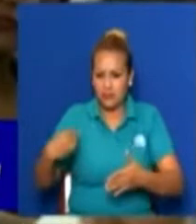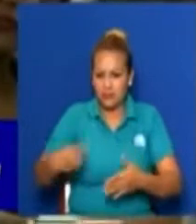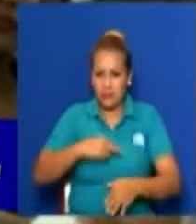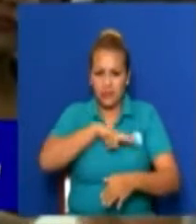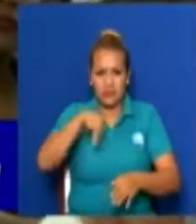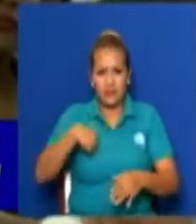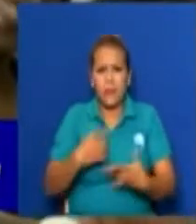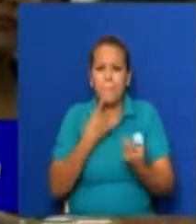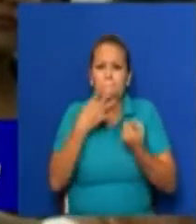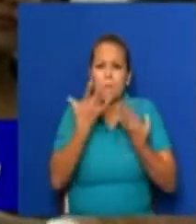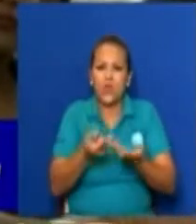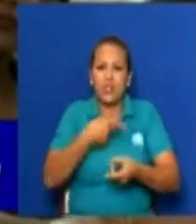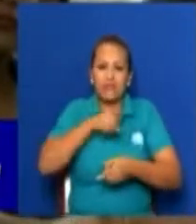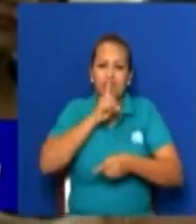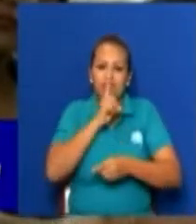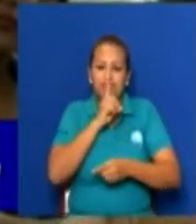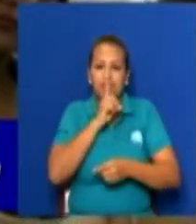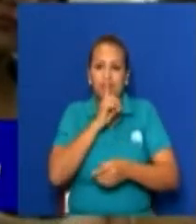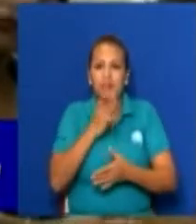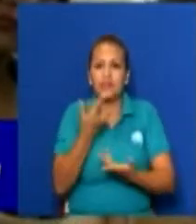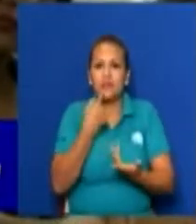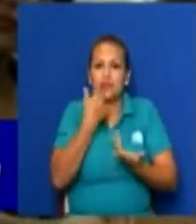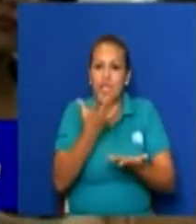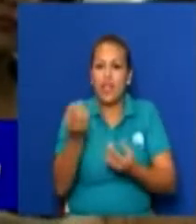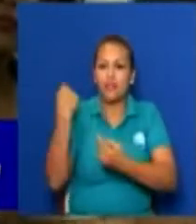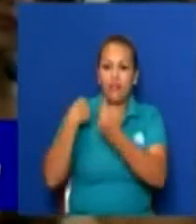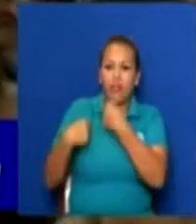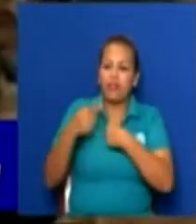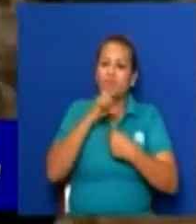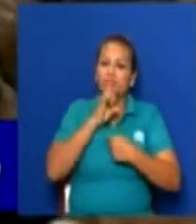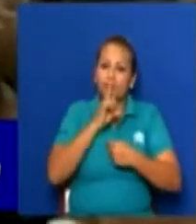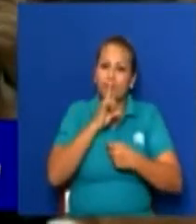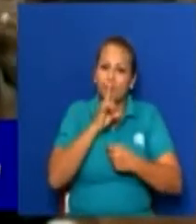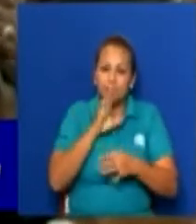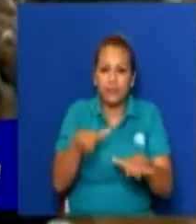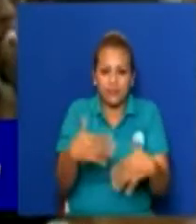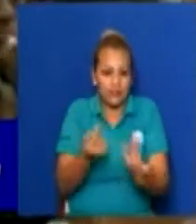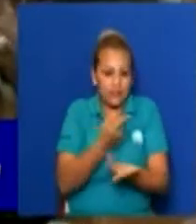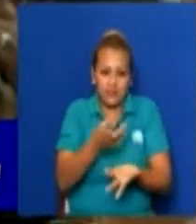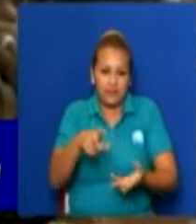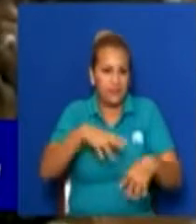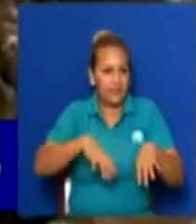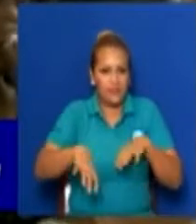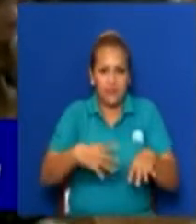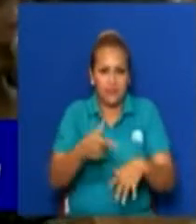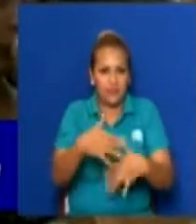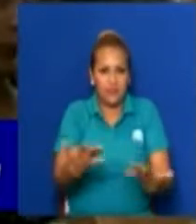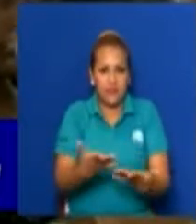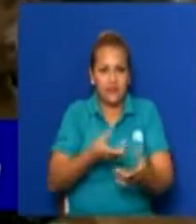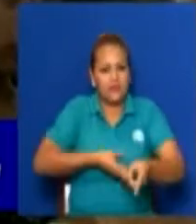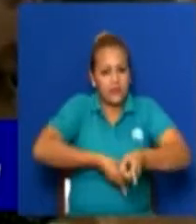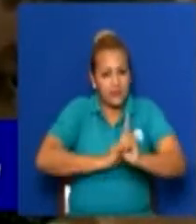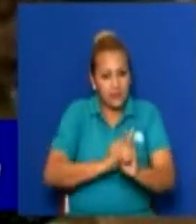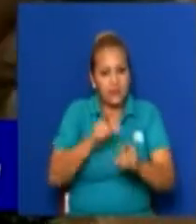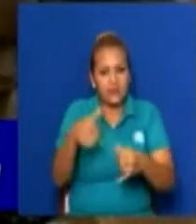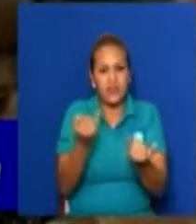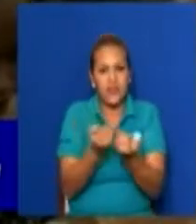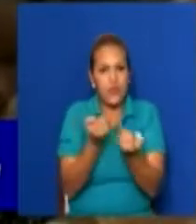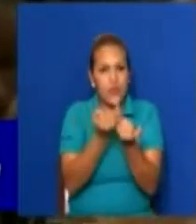van a callar? No nos pueden callar. Entonces, esta igualdad de hoy, esta igualdad que